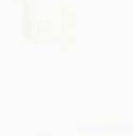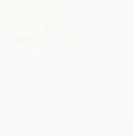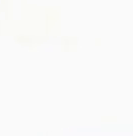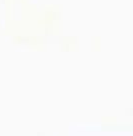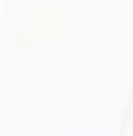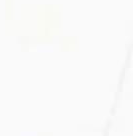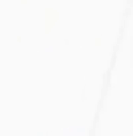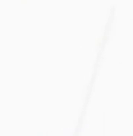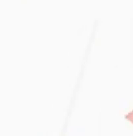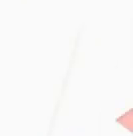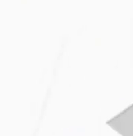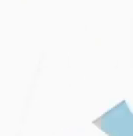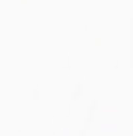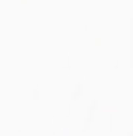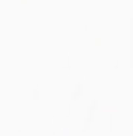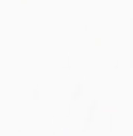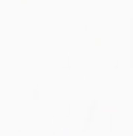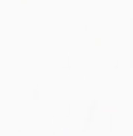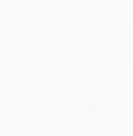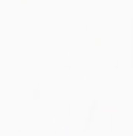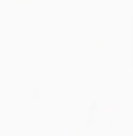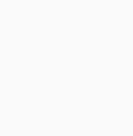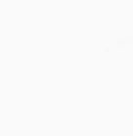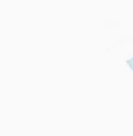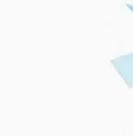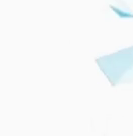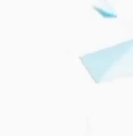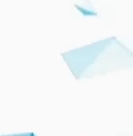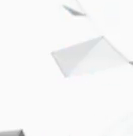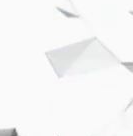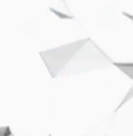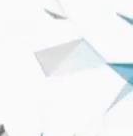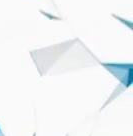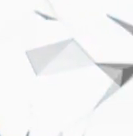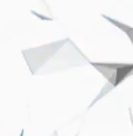El siguiente es un espacio de interés público.